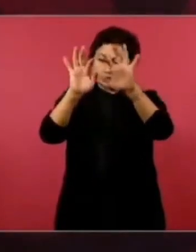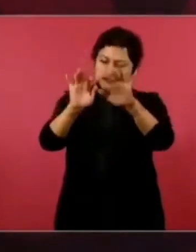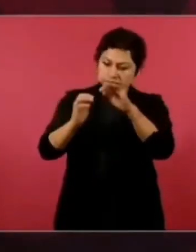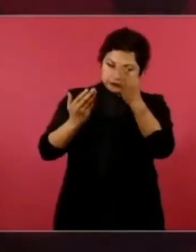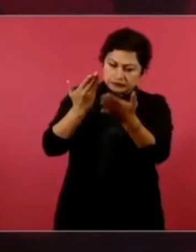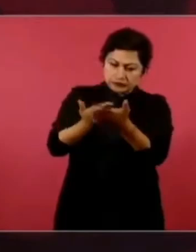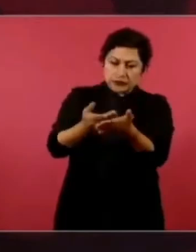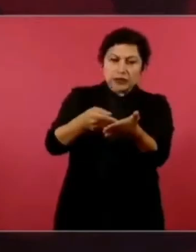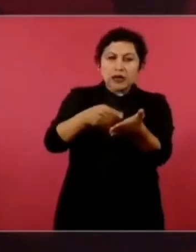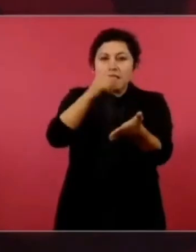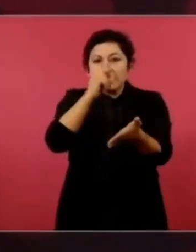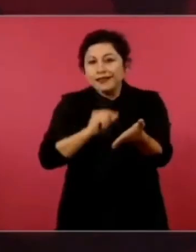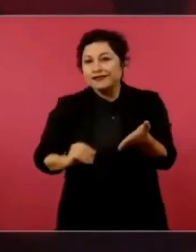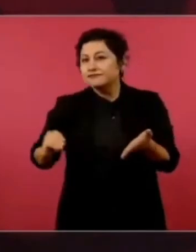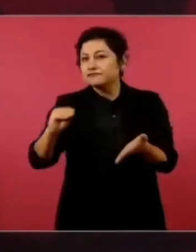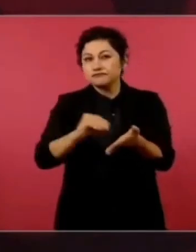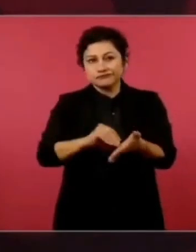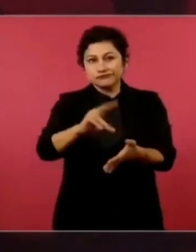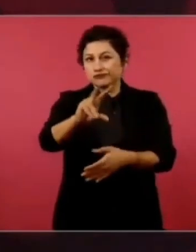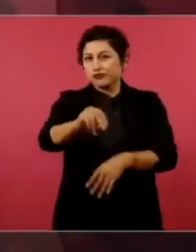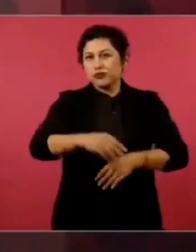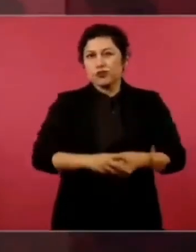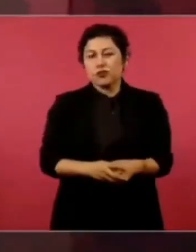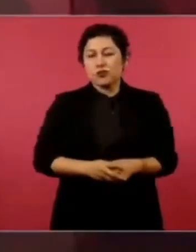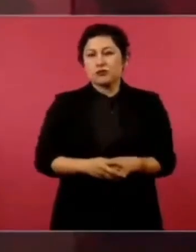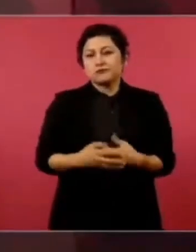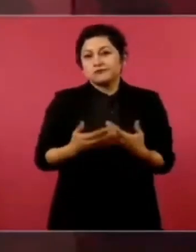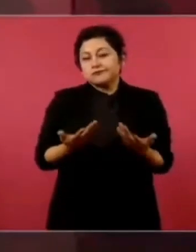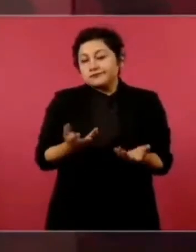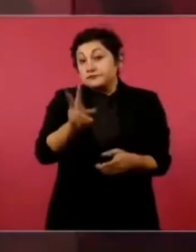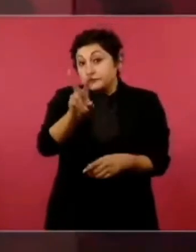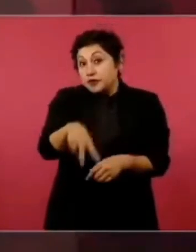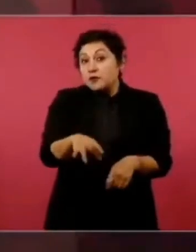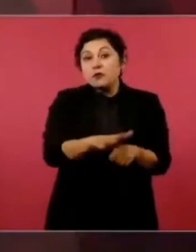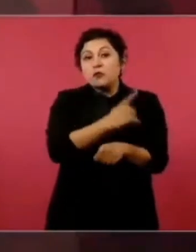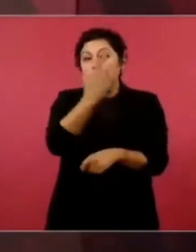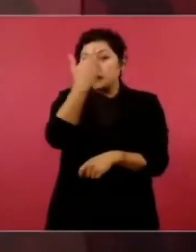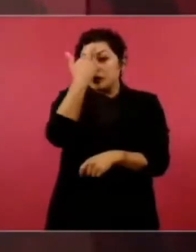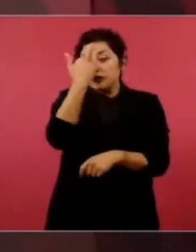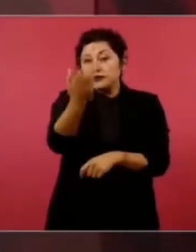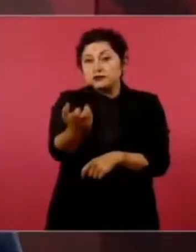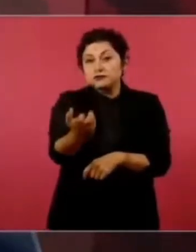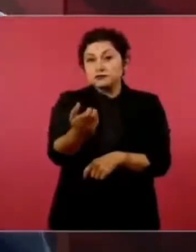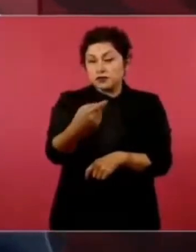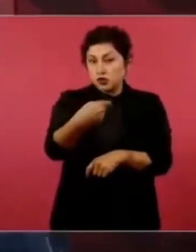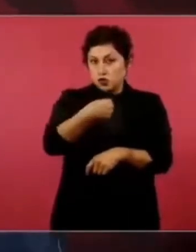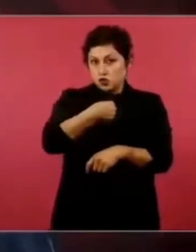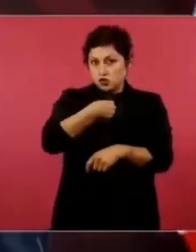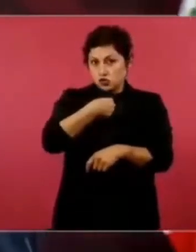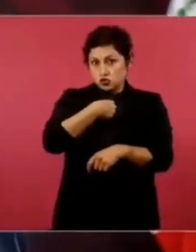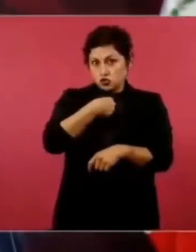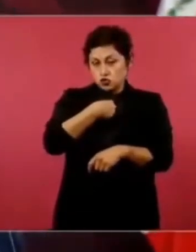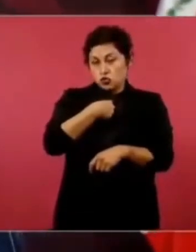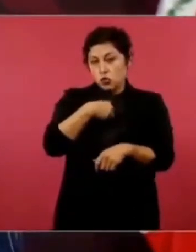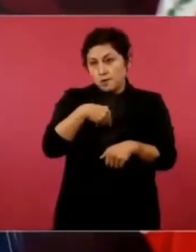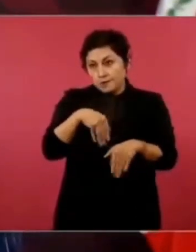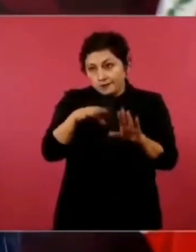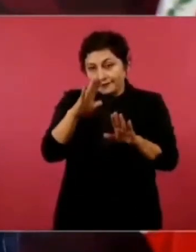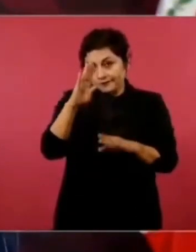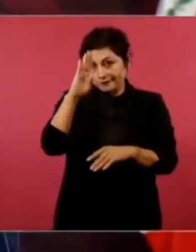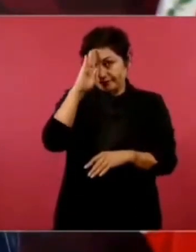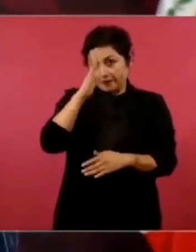porque yo soy más partidario de que una mujer o un hombre que